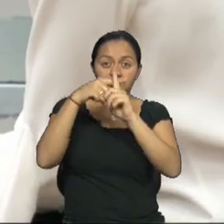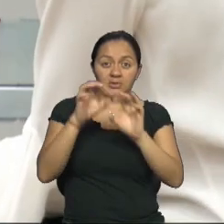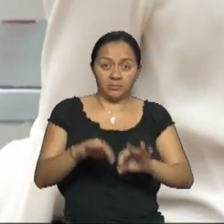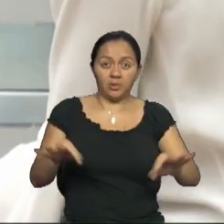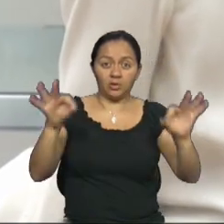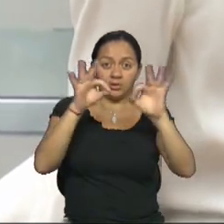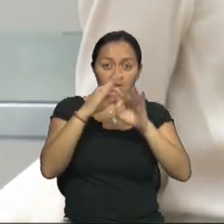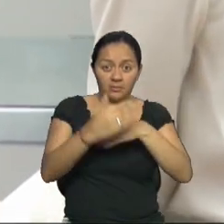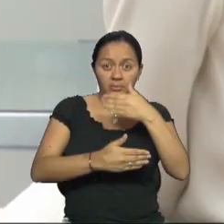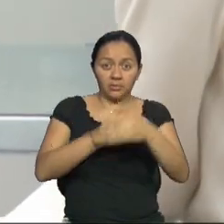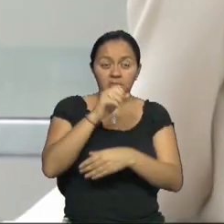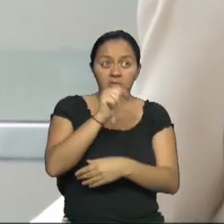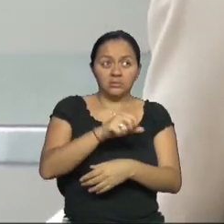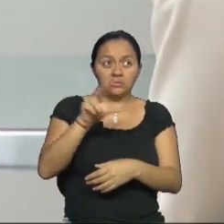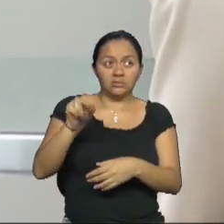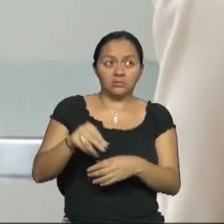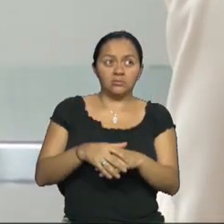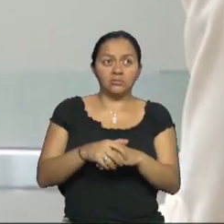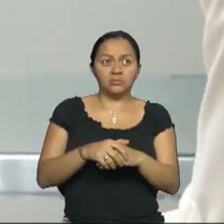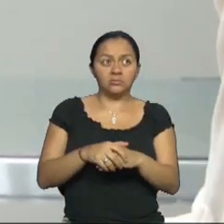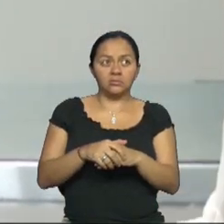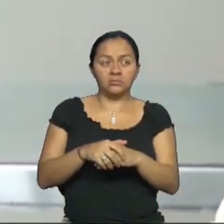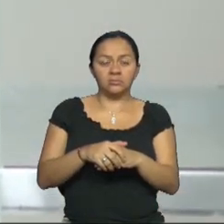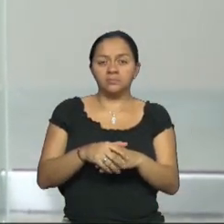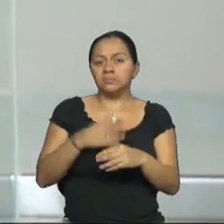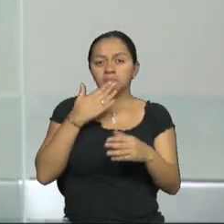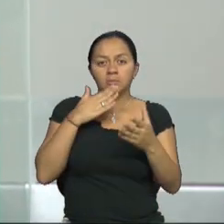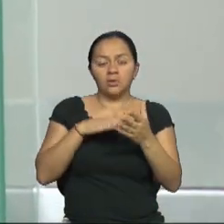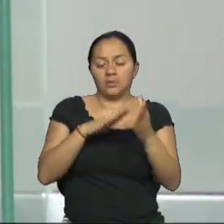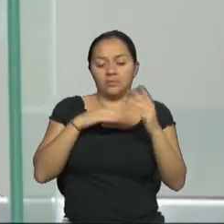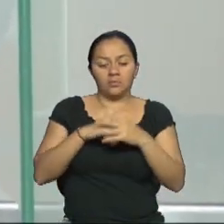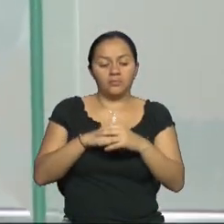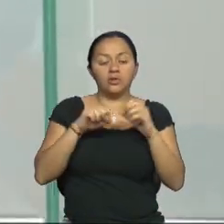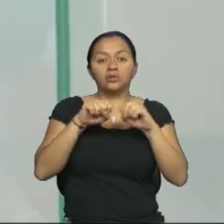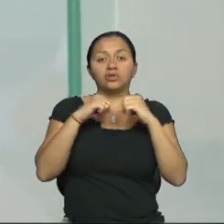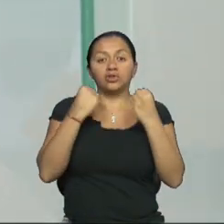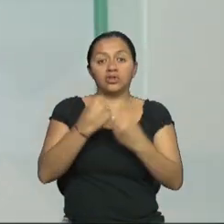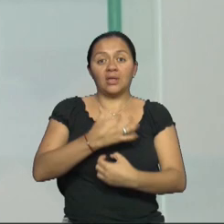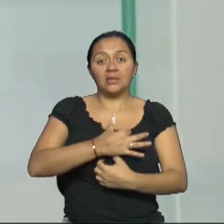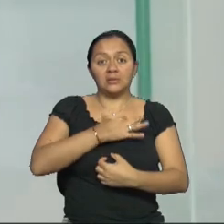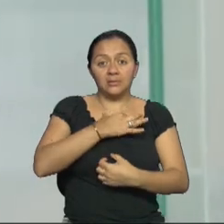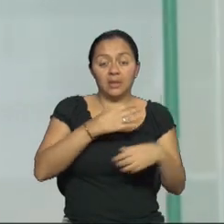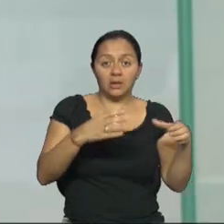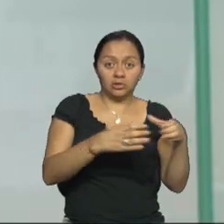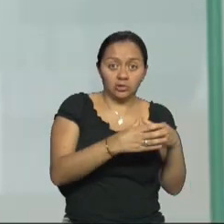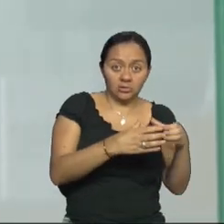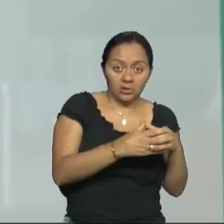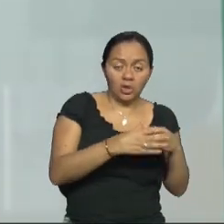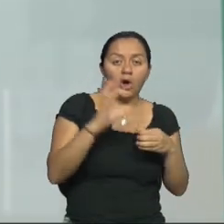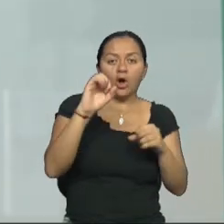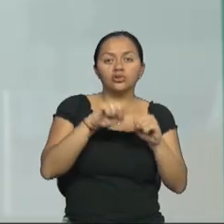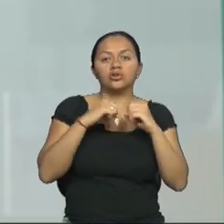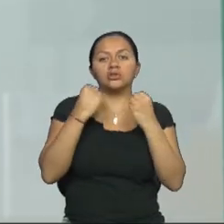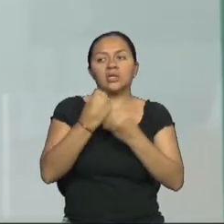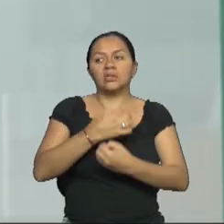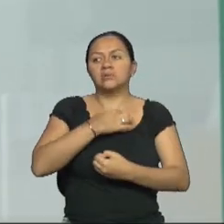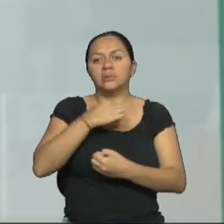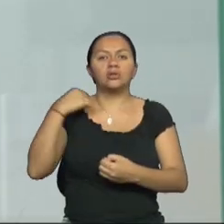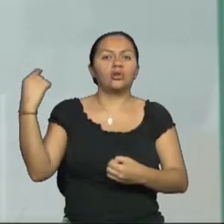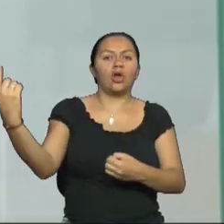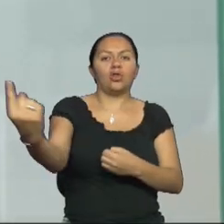La sociedad. ¿En qué sociedad? Sí. ¿Hablemos sociedad civil asociativa o sociedad civil en general?